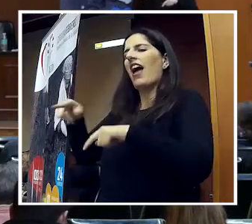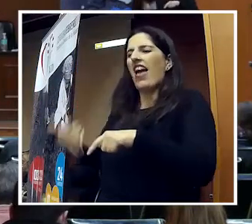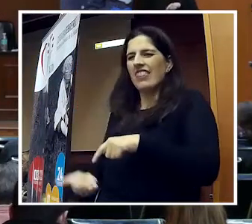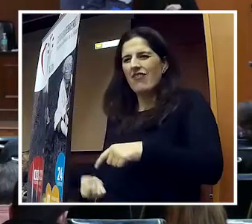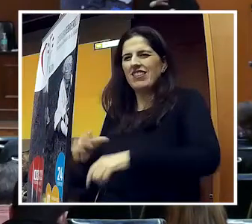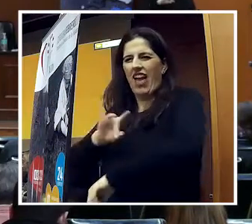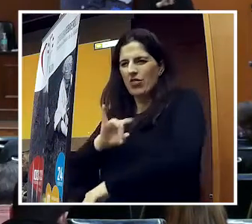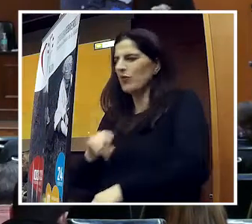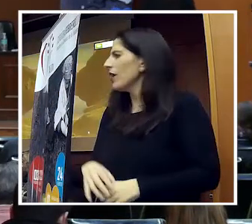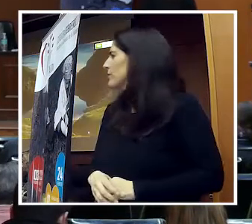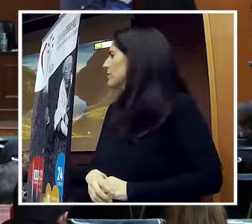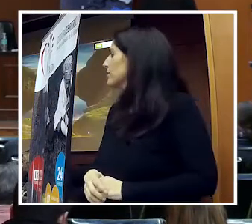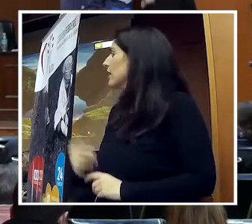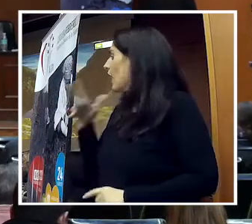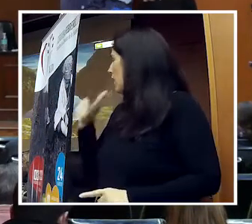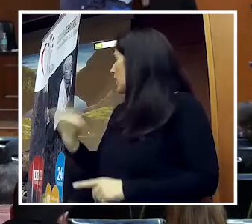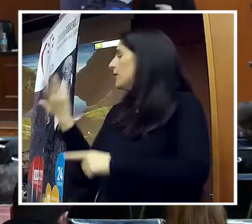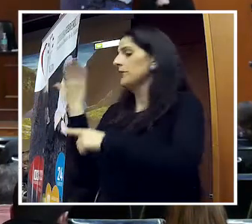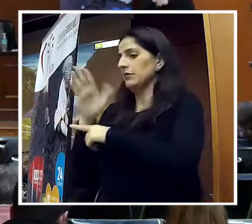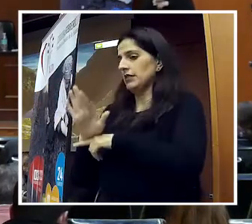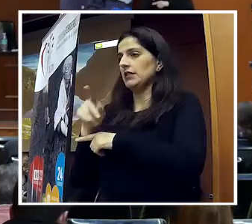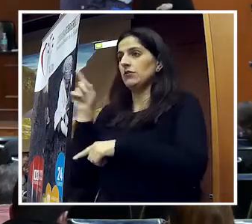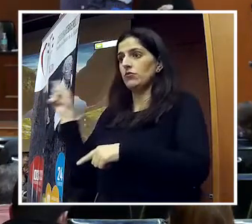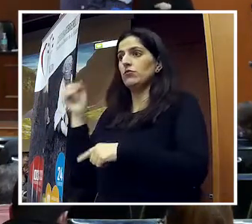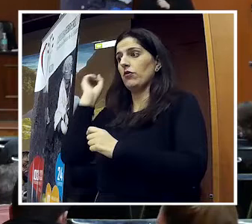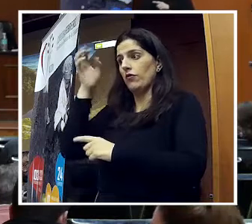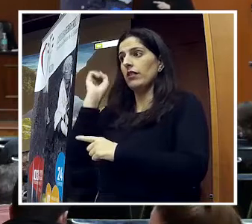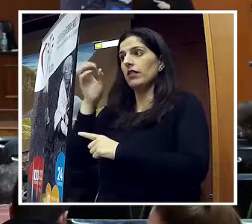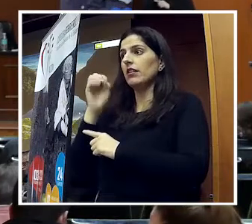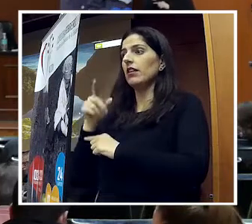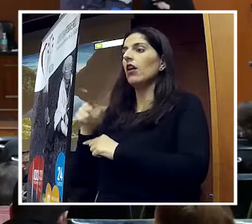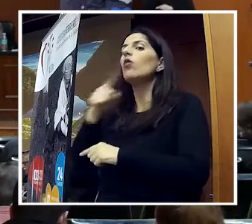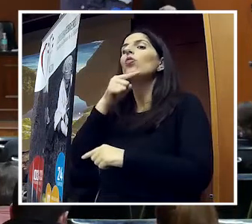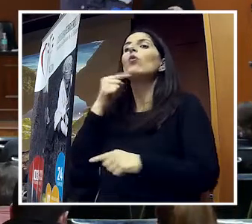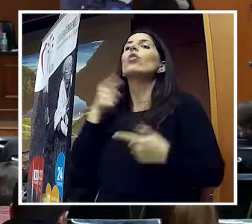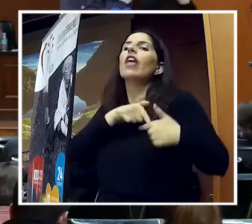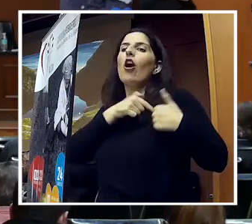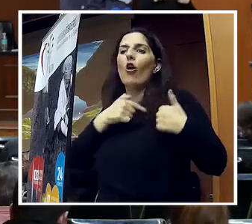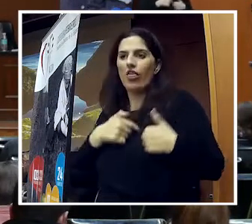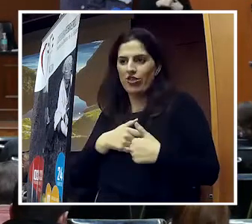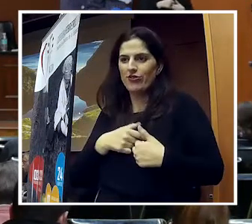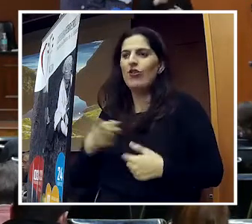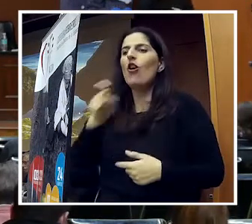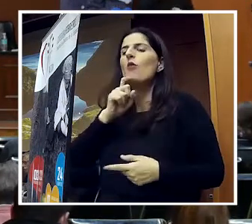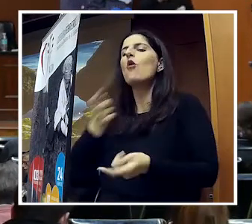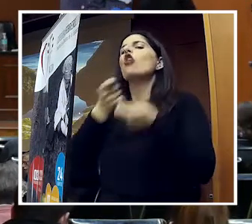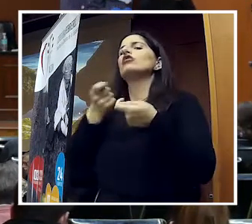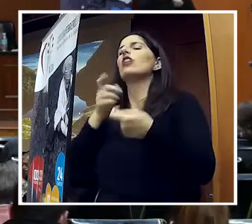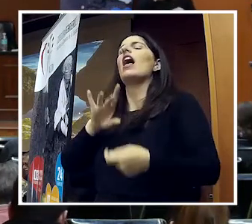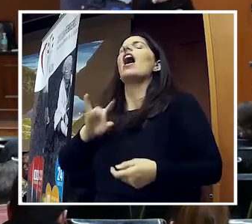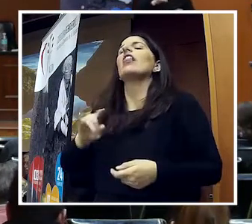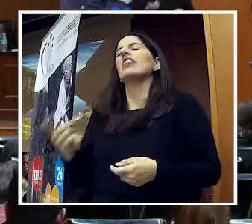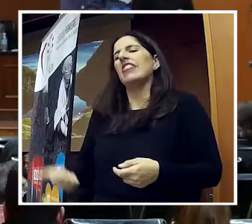tanto, nos va a presentar su ponencia, que se titula Dulce Corazón, cómo prevenir y controlar la diabetes